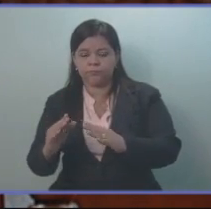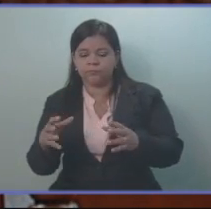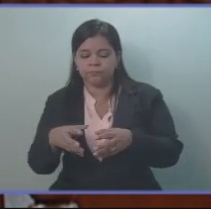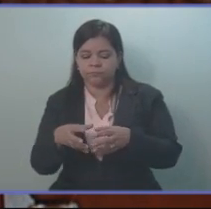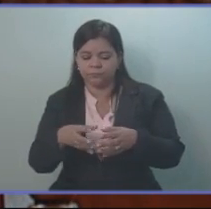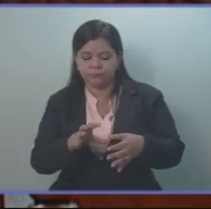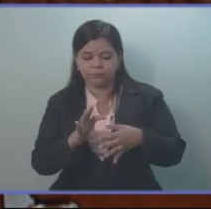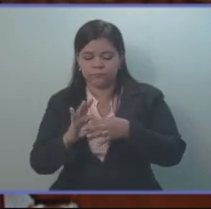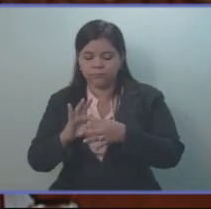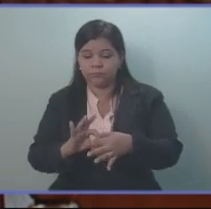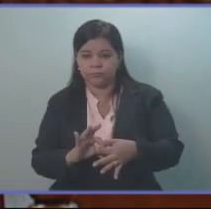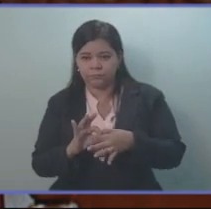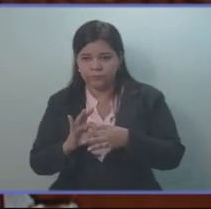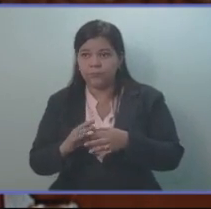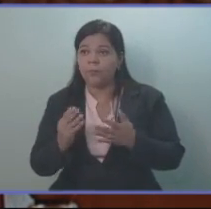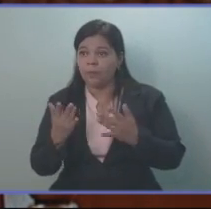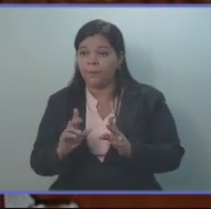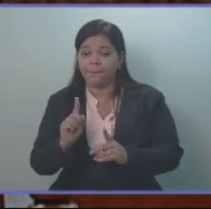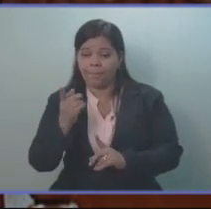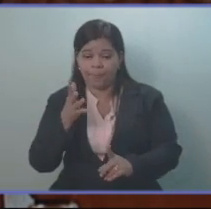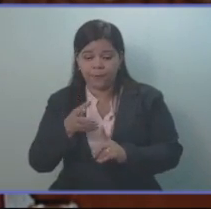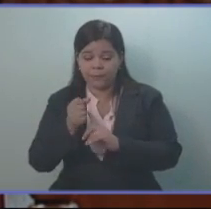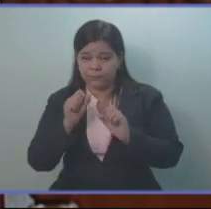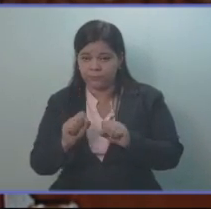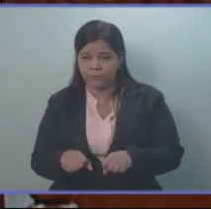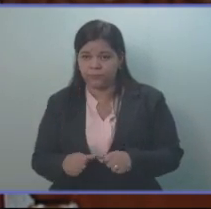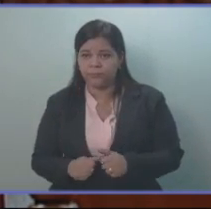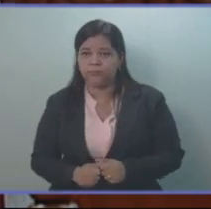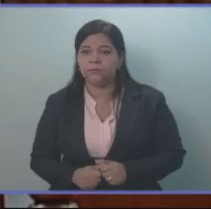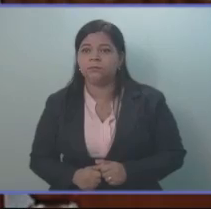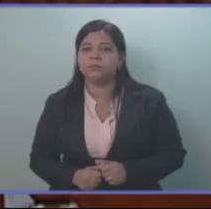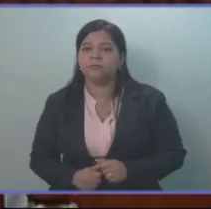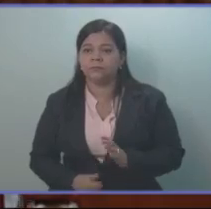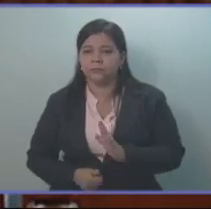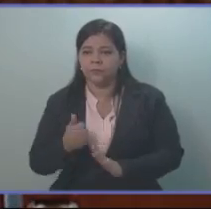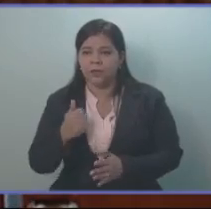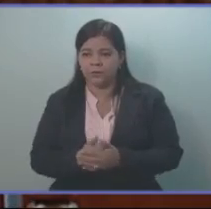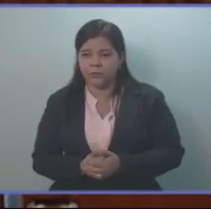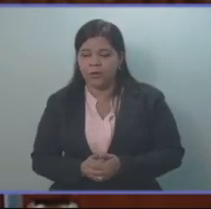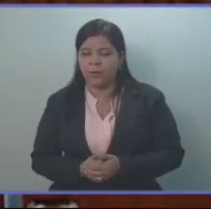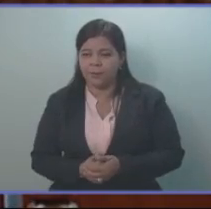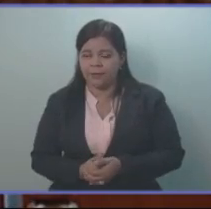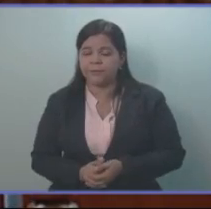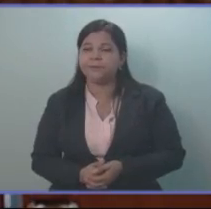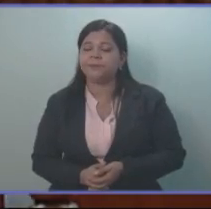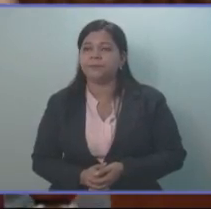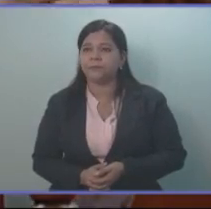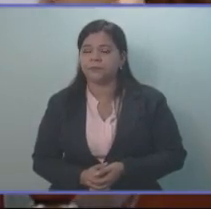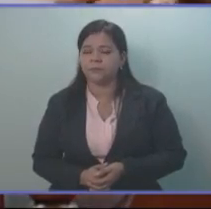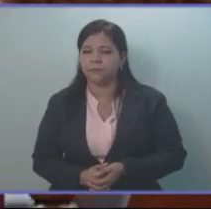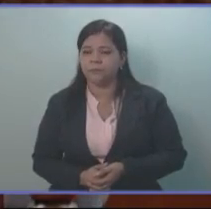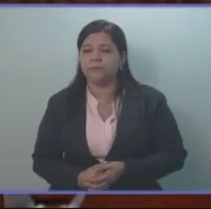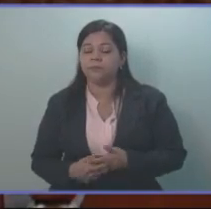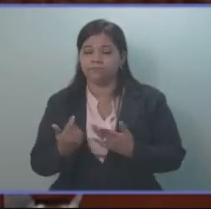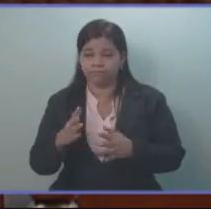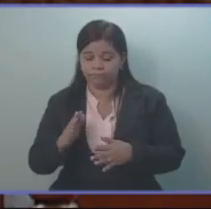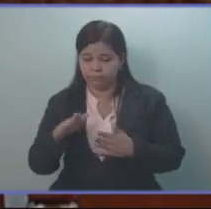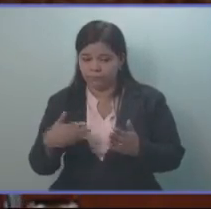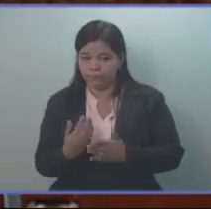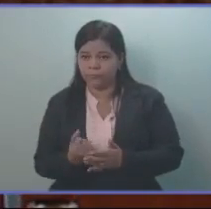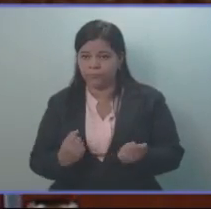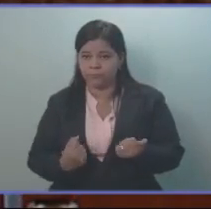cooperativo, el cual tiene por principal objetivo contribuir a la recuperación social